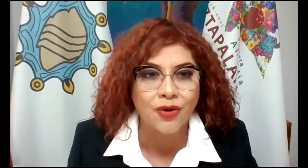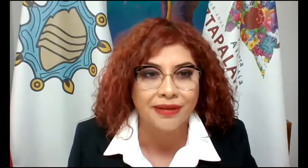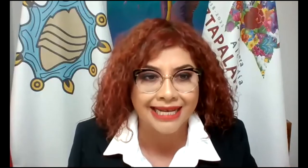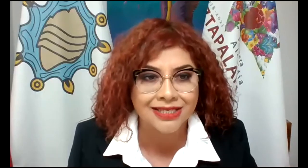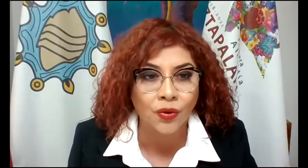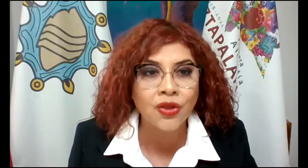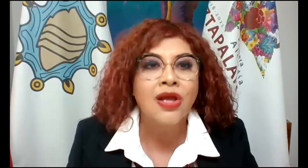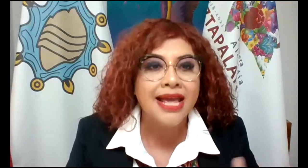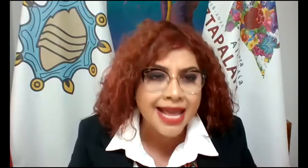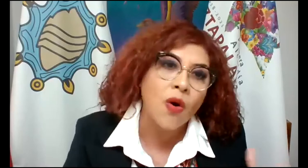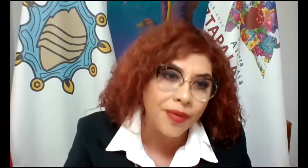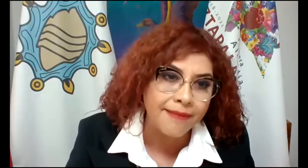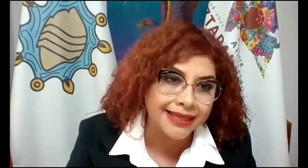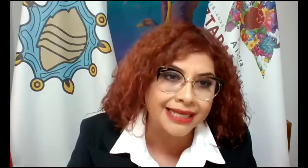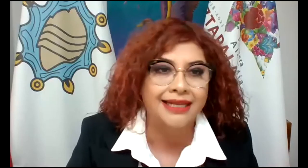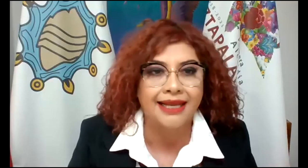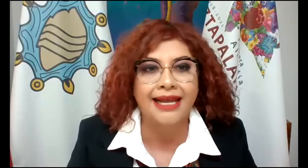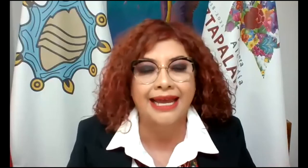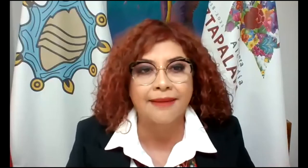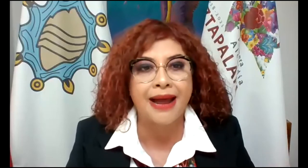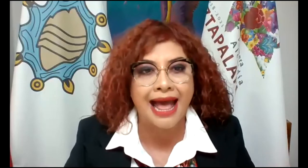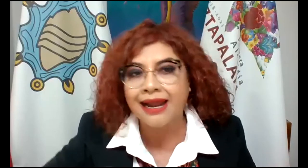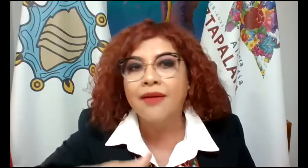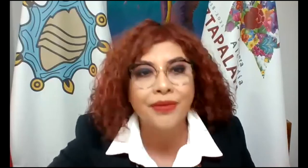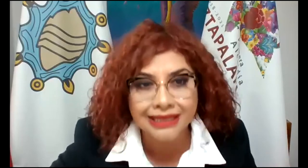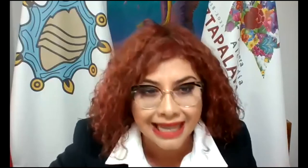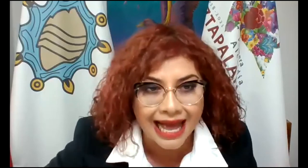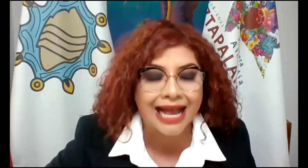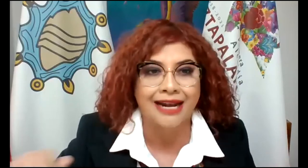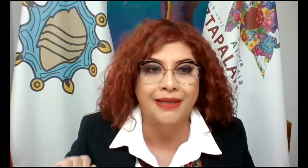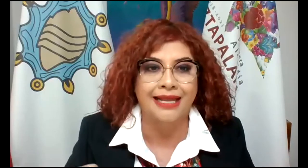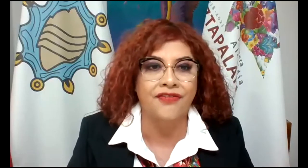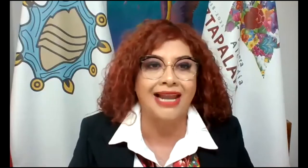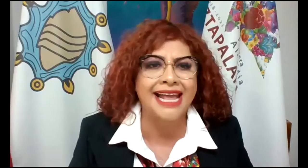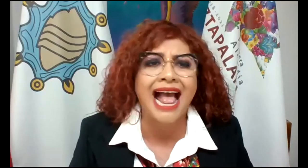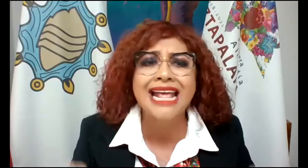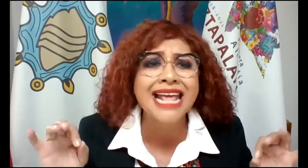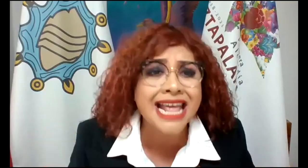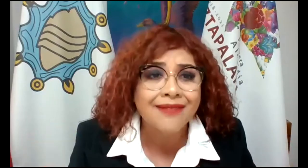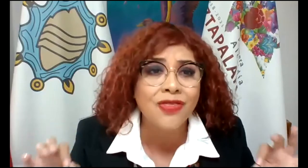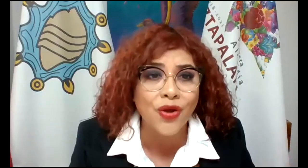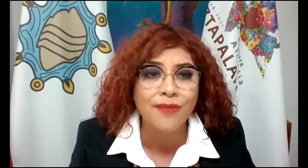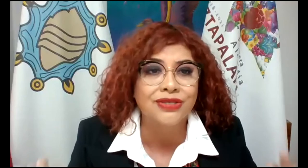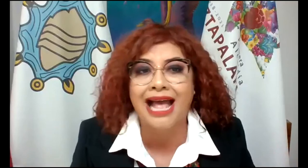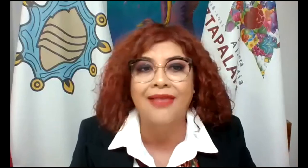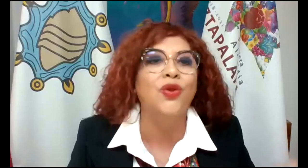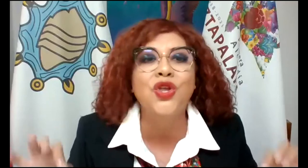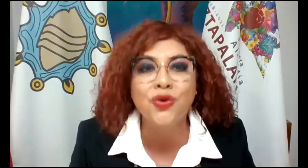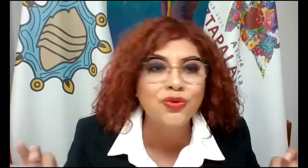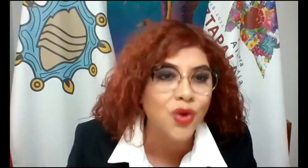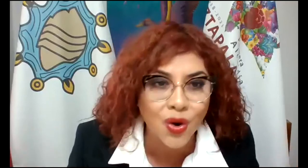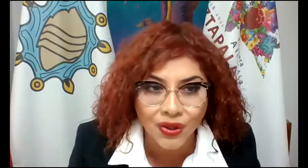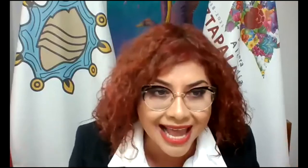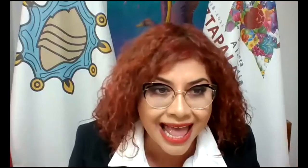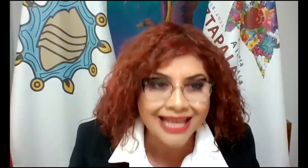gran iluminación y obviamente se tiene que reparar pues la carpeta asfáltica y no hemos dejado ni